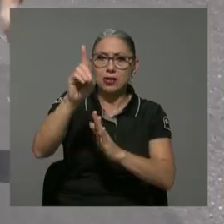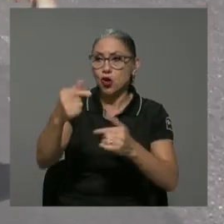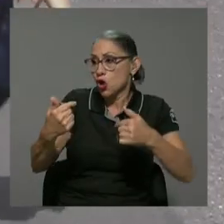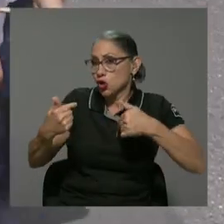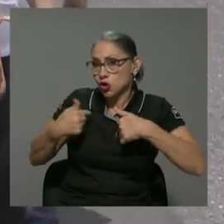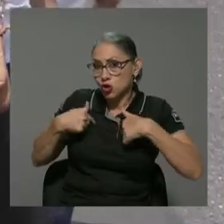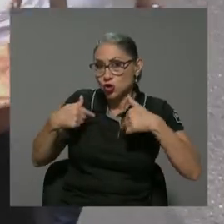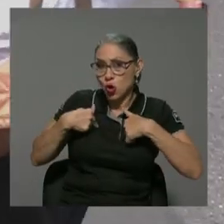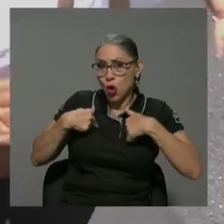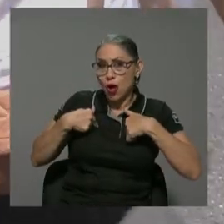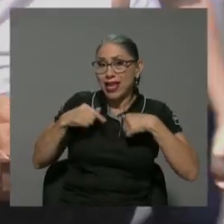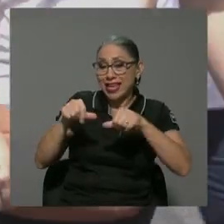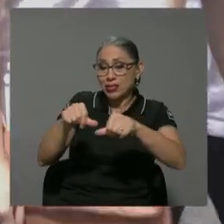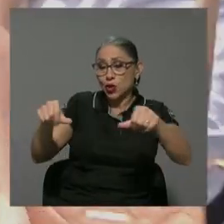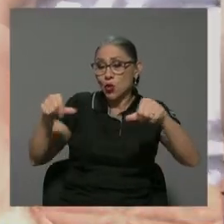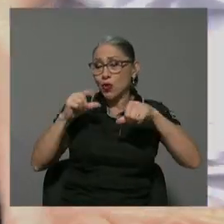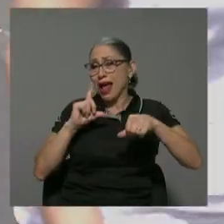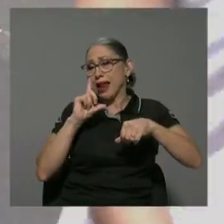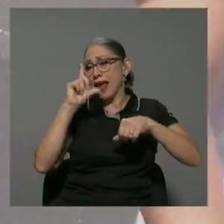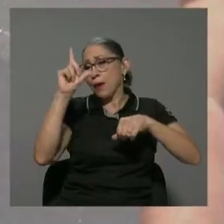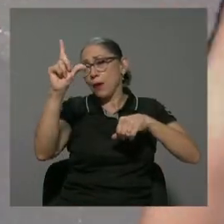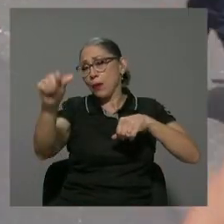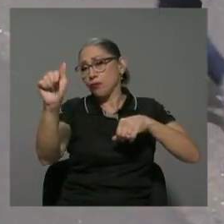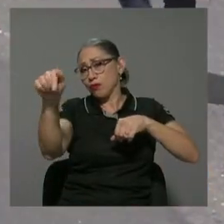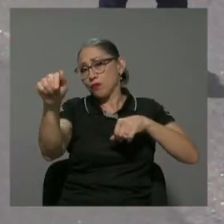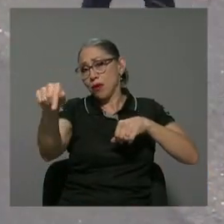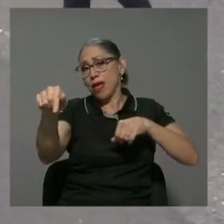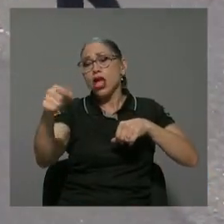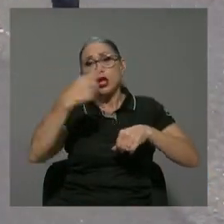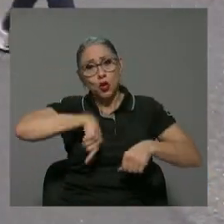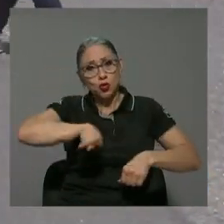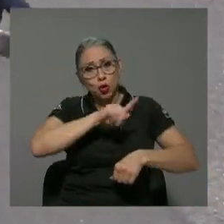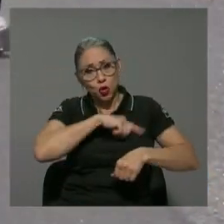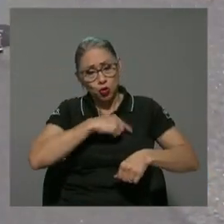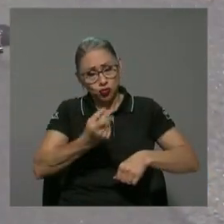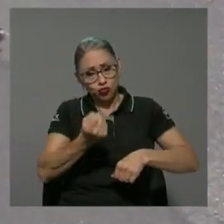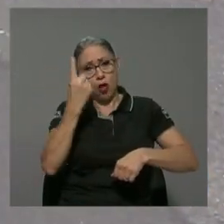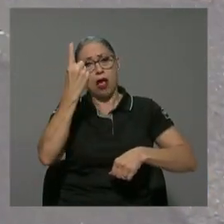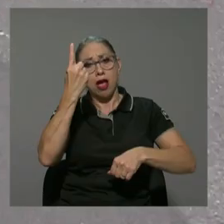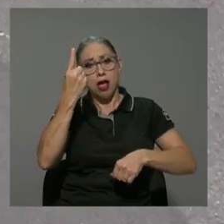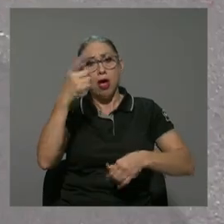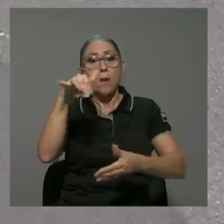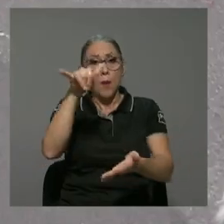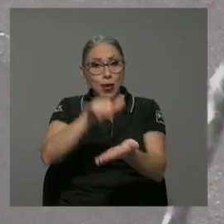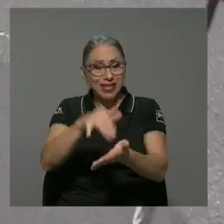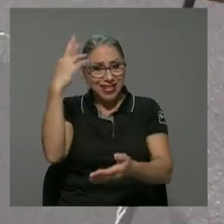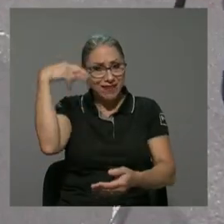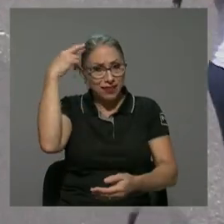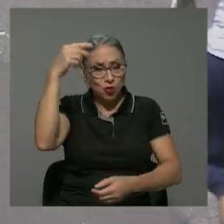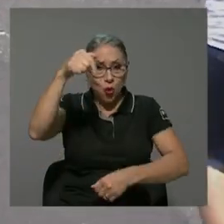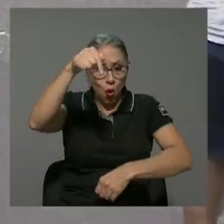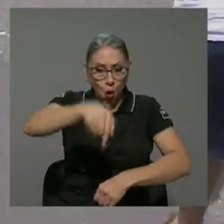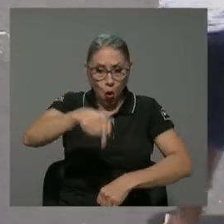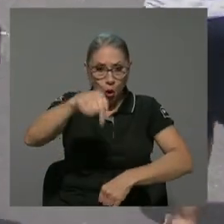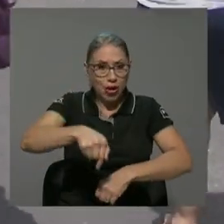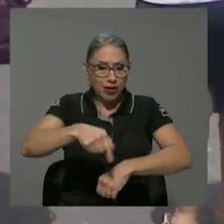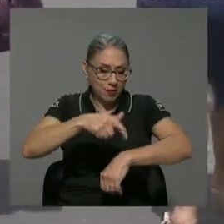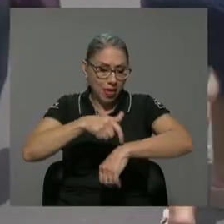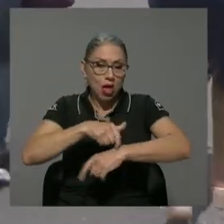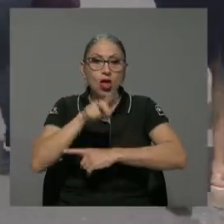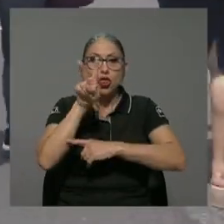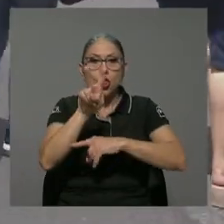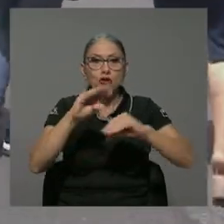área periférica del país, tenemos mucha claridad. Por eso hoy a las 2 de la mañana salimos